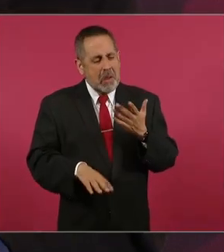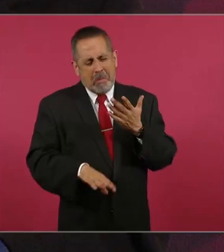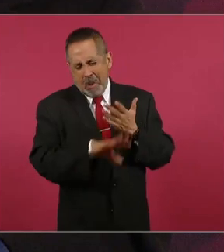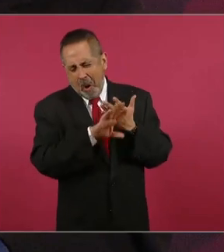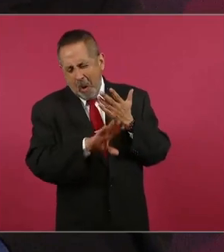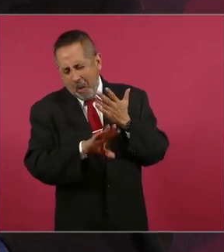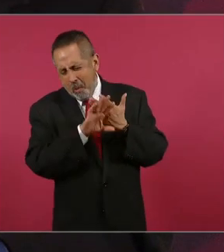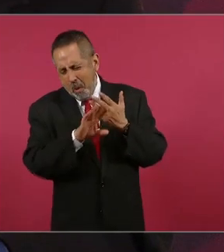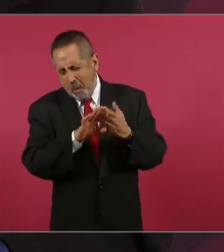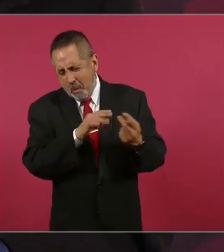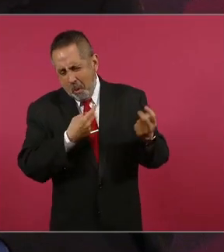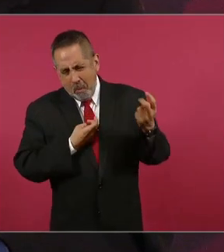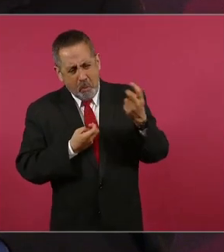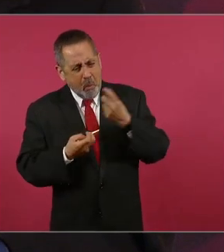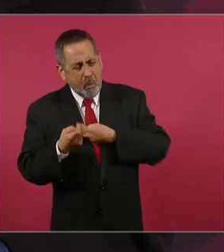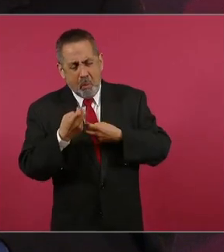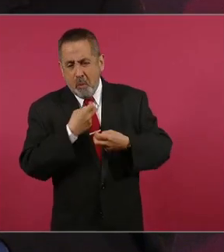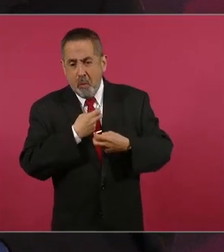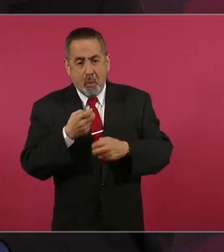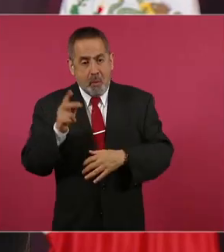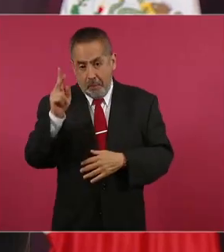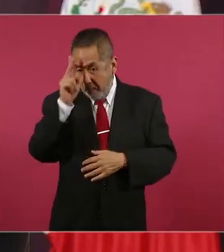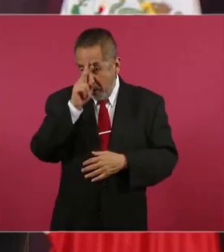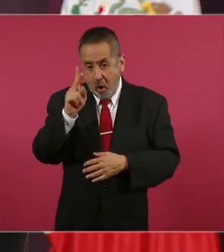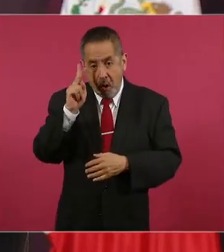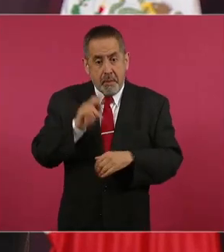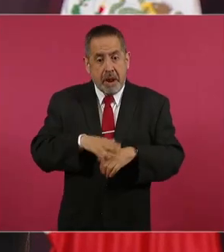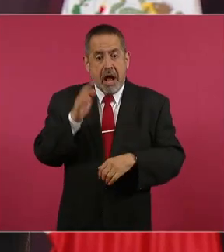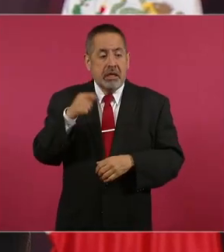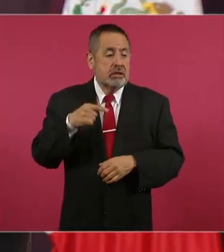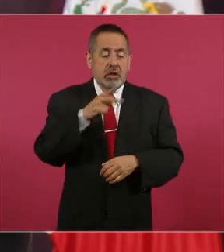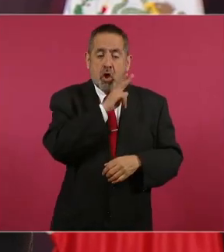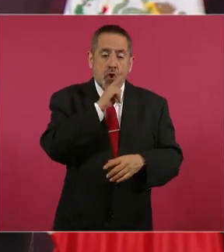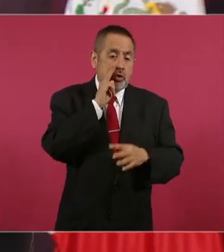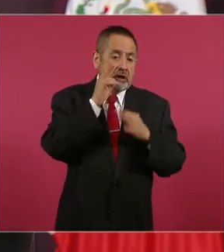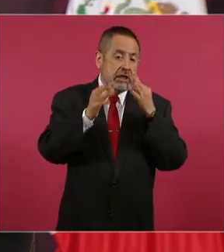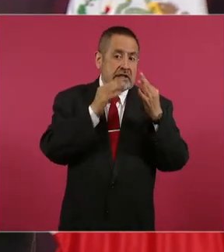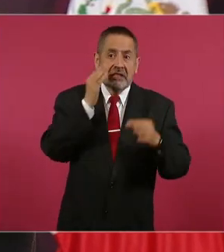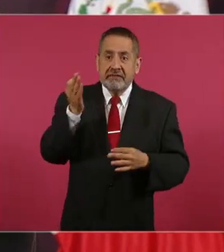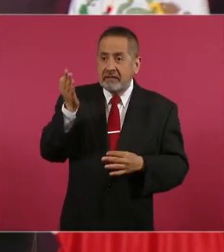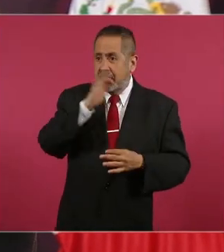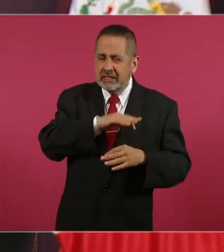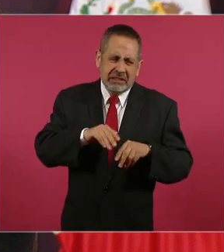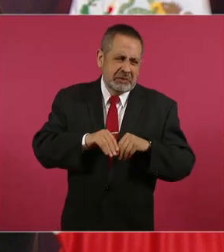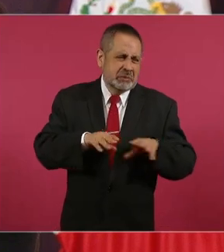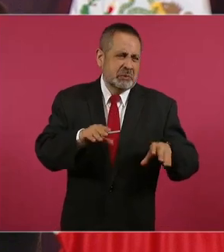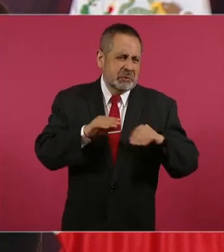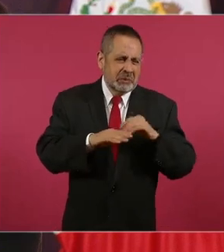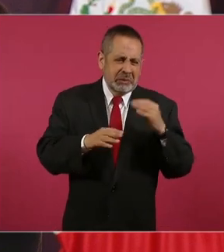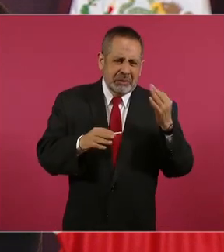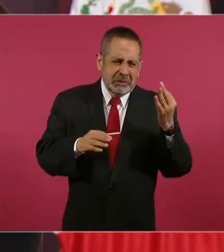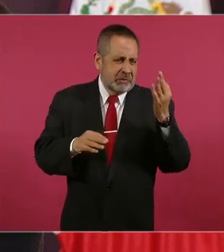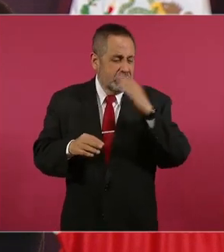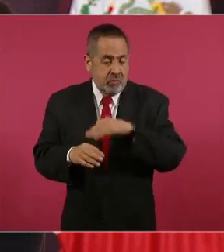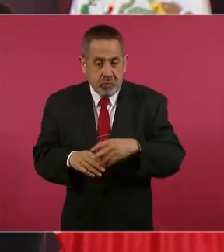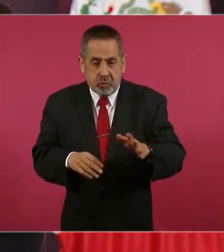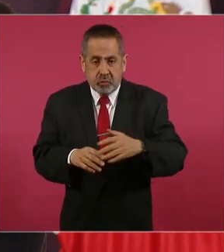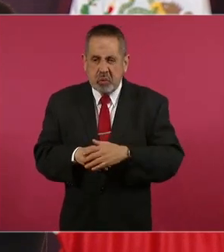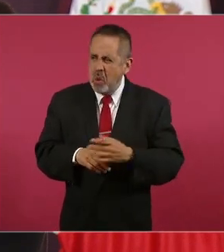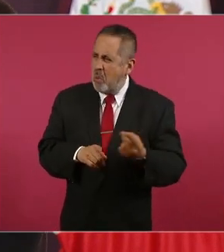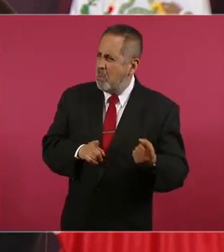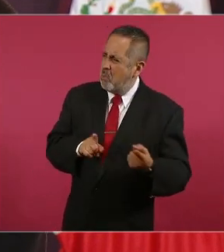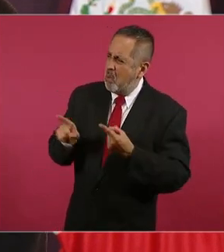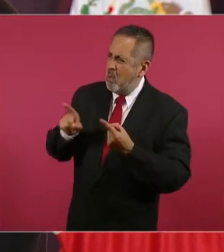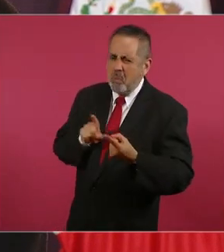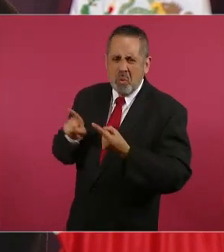bombardeo de noticias falsas, de